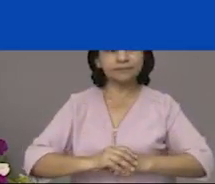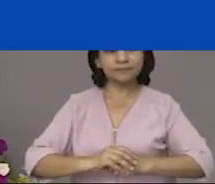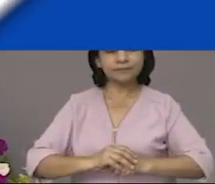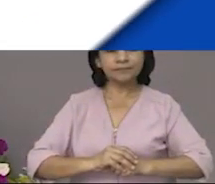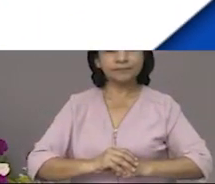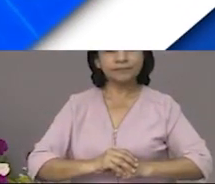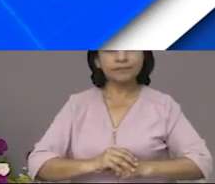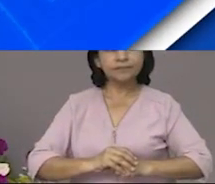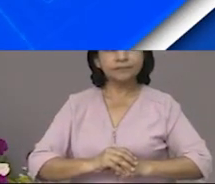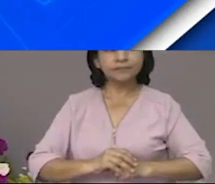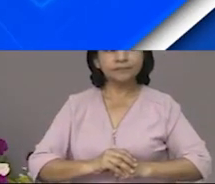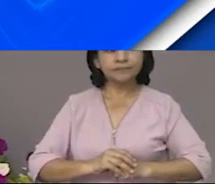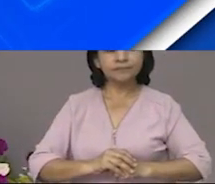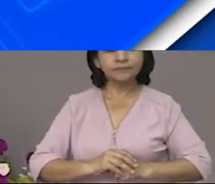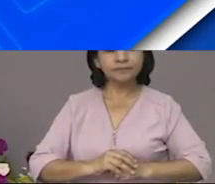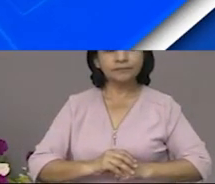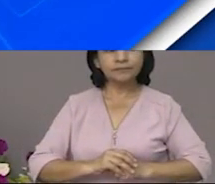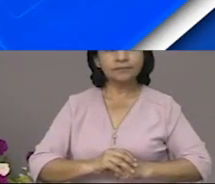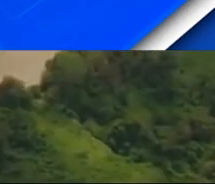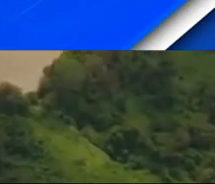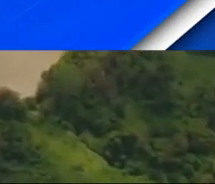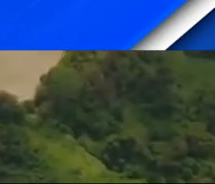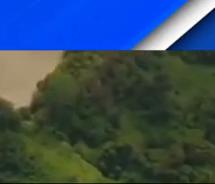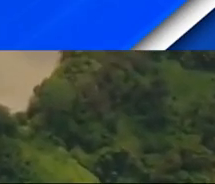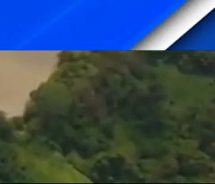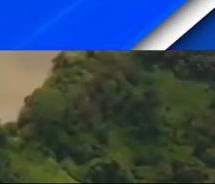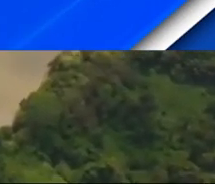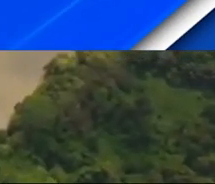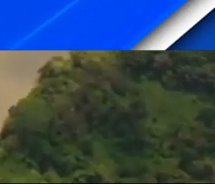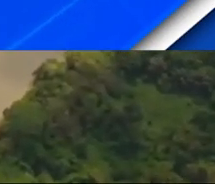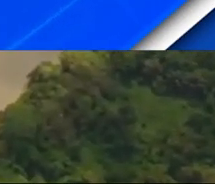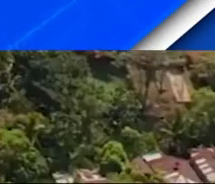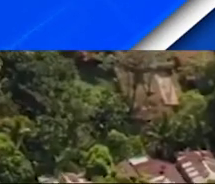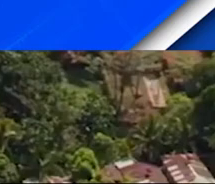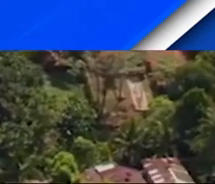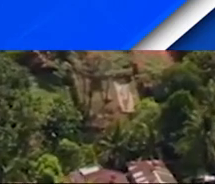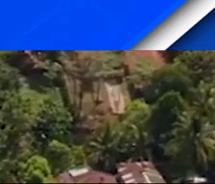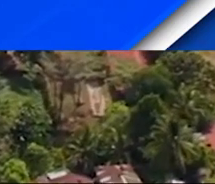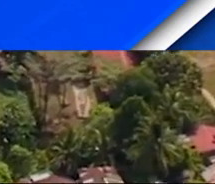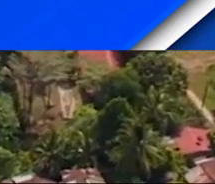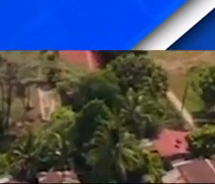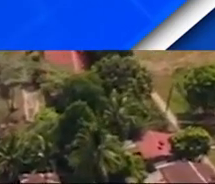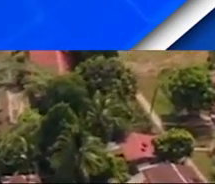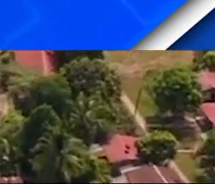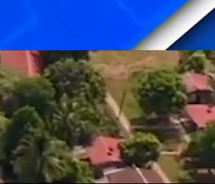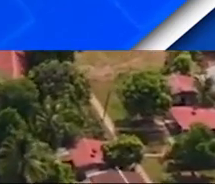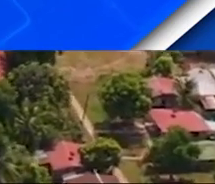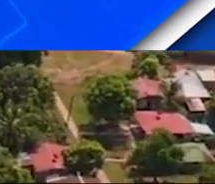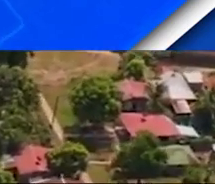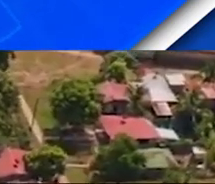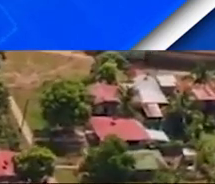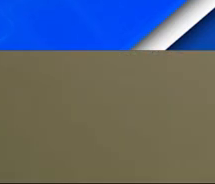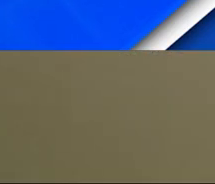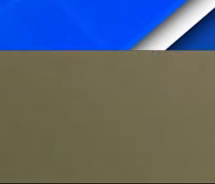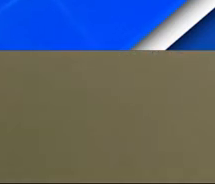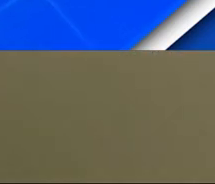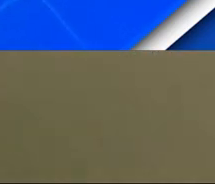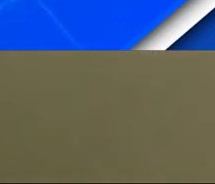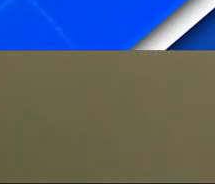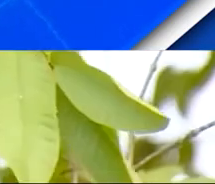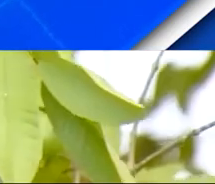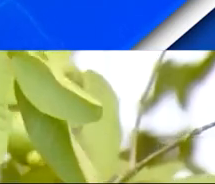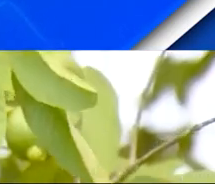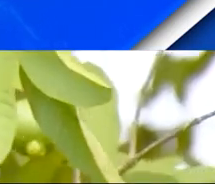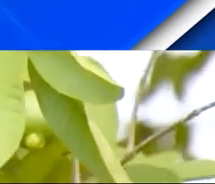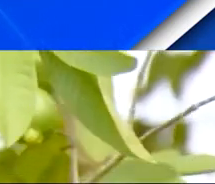A la Comisión de Medio Ambiente y Recursos Naturales fue remitida la iniciativa de ley del digesto jurídico nicaragüense de la materia de